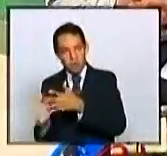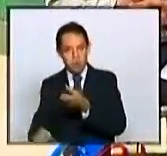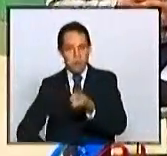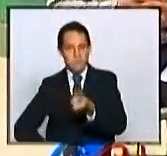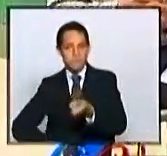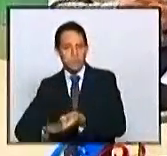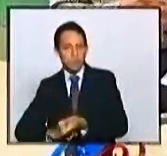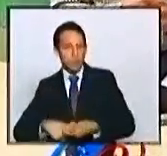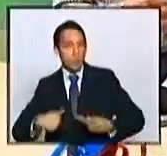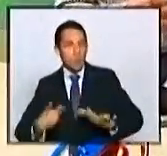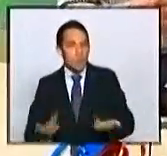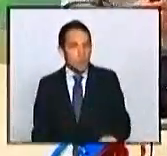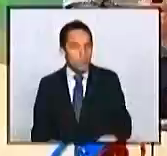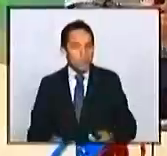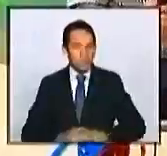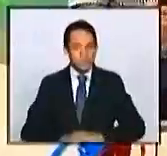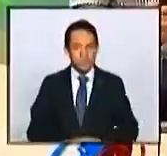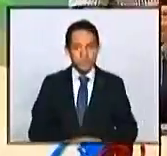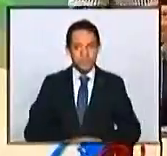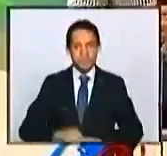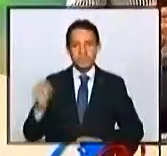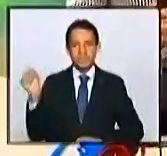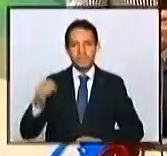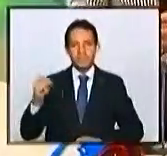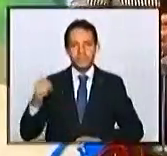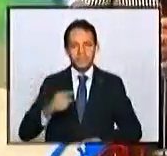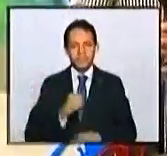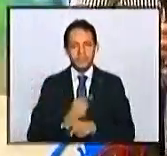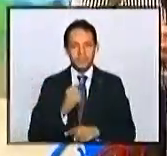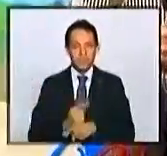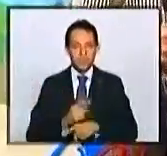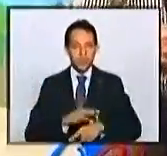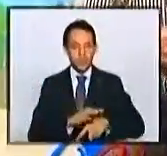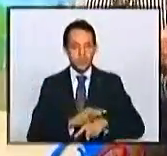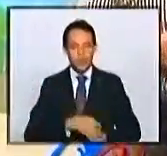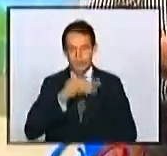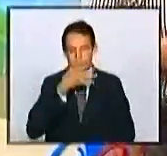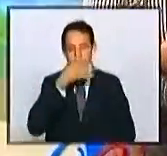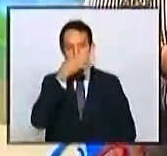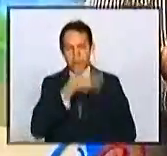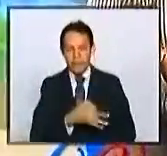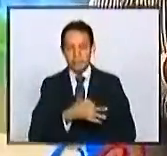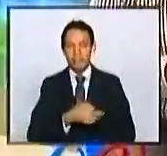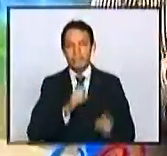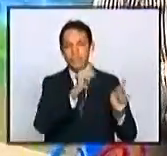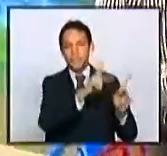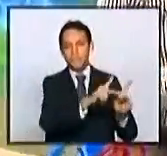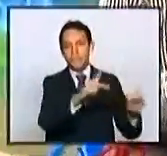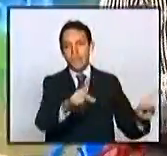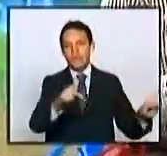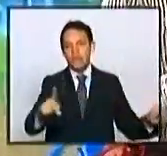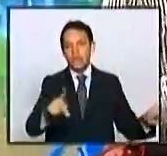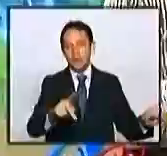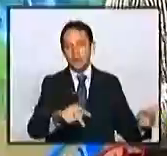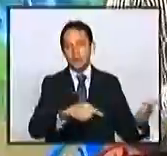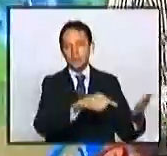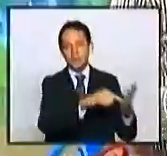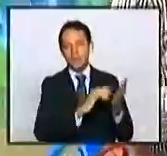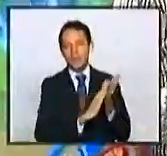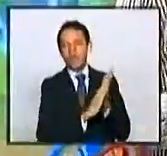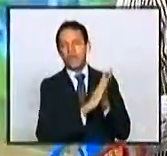ustedes. Lo que usted dice, doctor Jorge Enrique, es muy cierto. La gente abrirse a otro ser